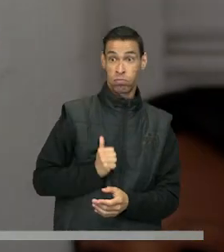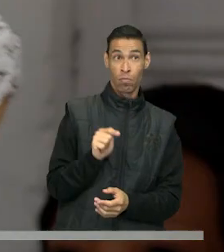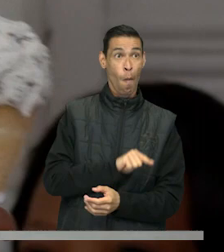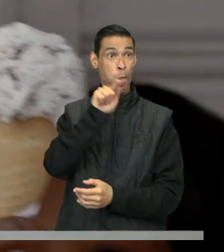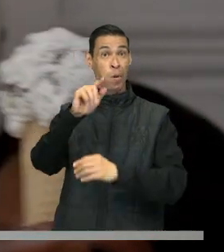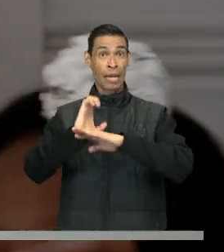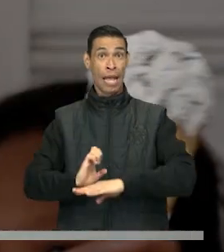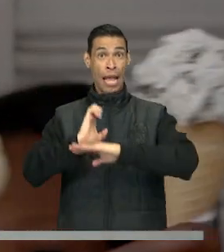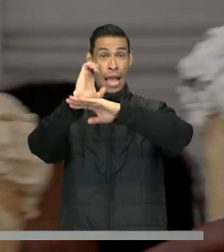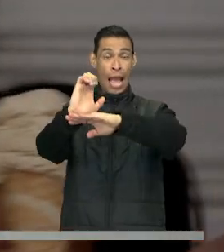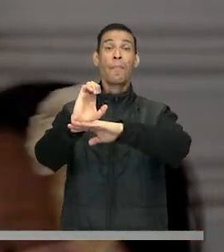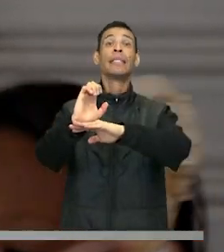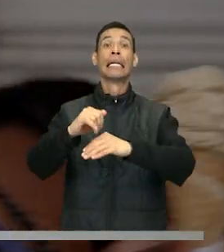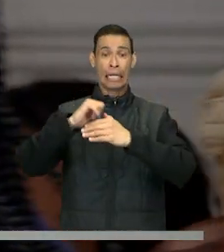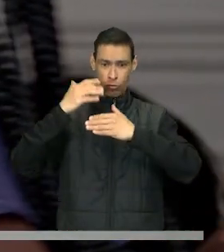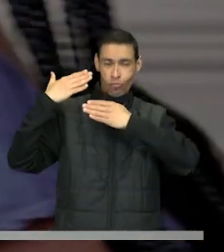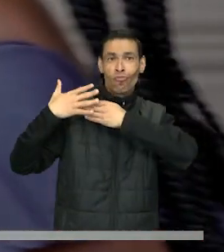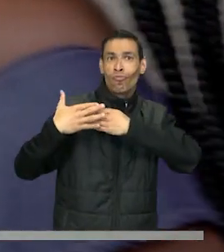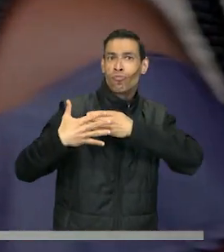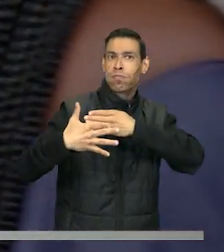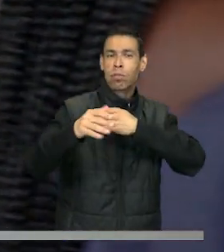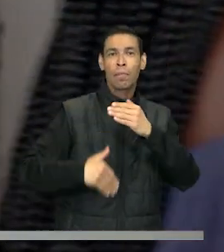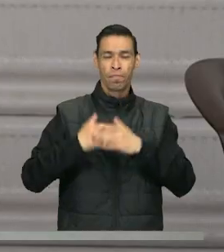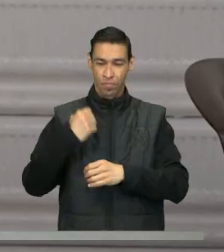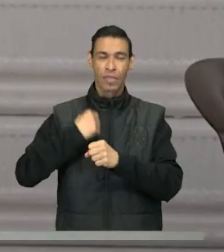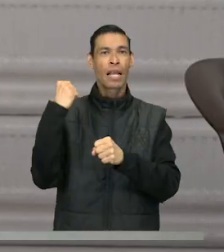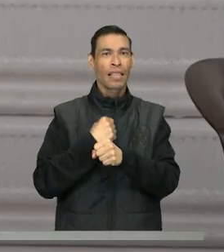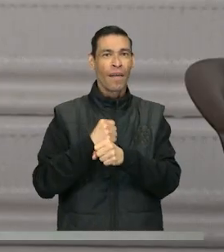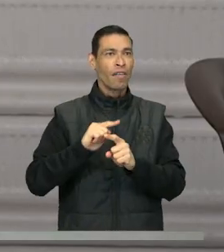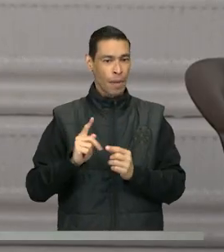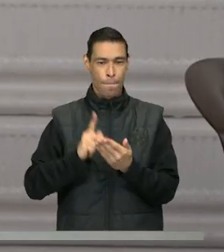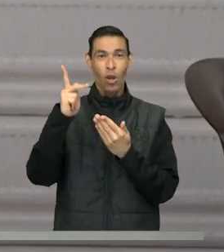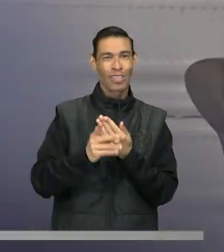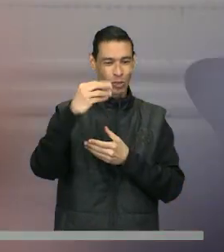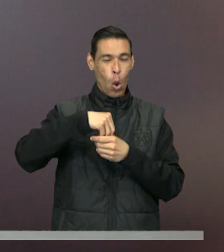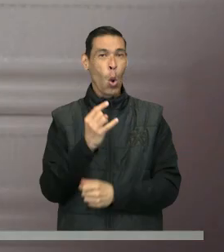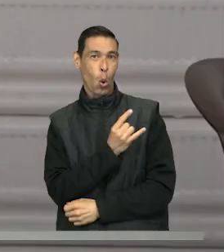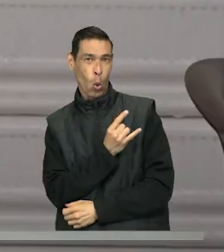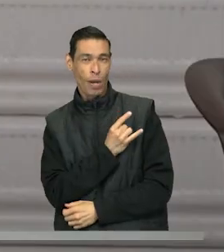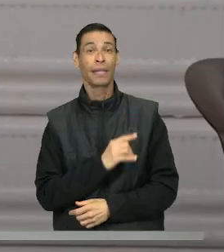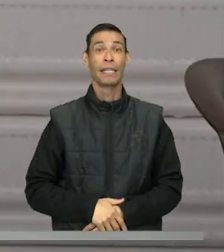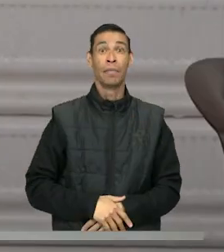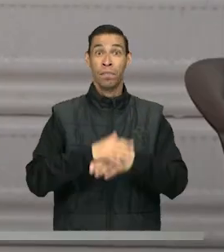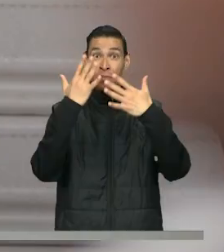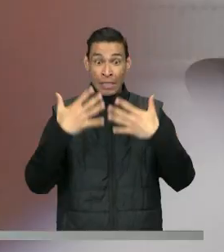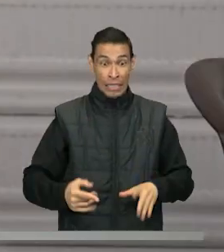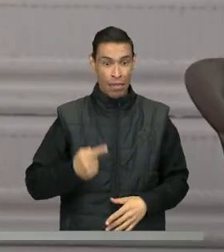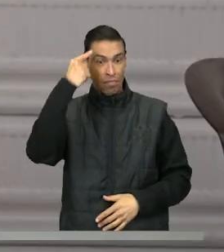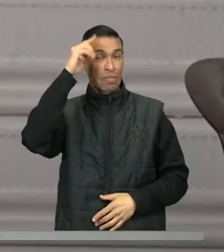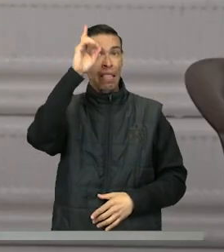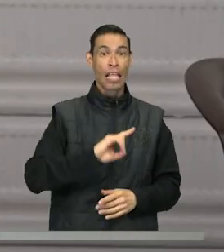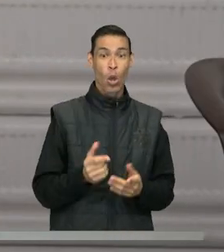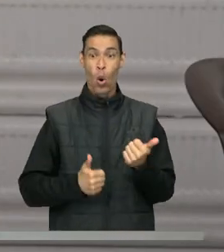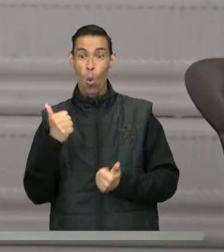momento. De ahí en adelante comenzamos a trabajar en los diferentes proyectos en la universidad, y cuando fue la hora de elegir qué estudiar,